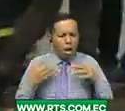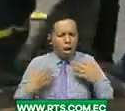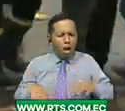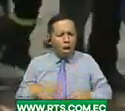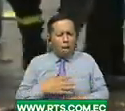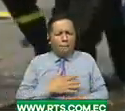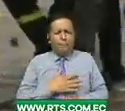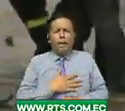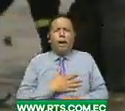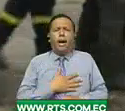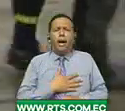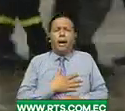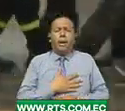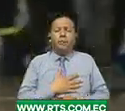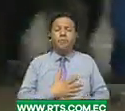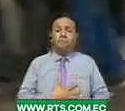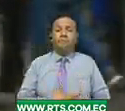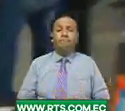acontecido.